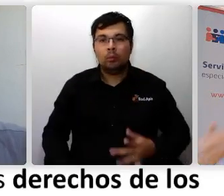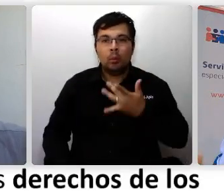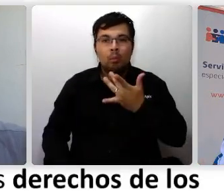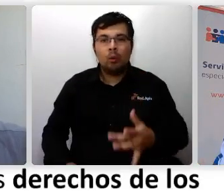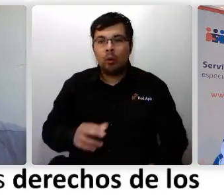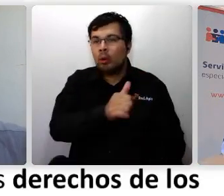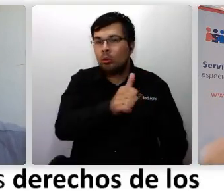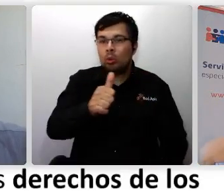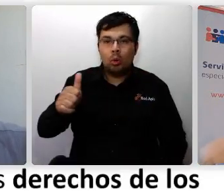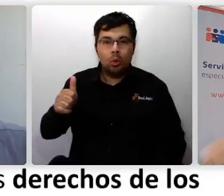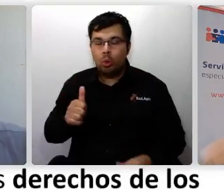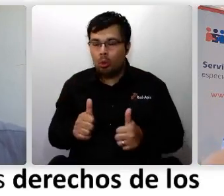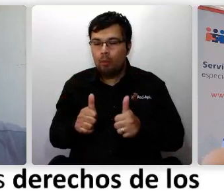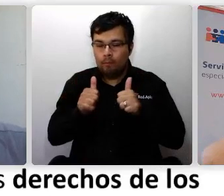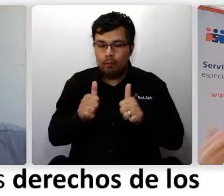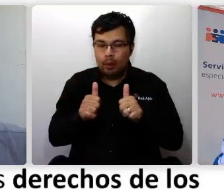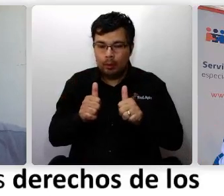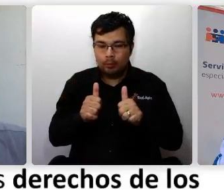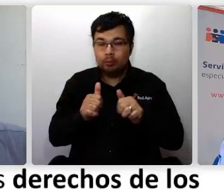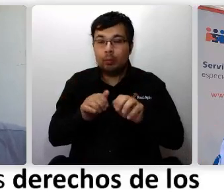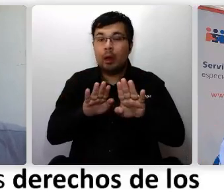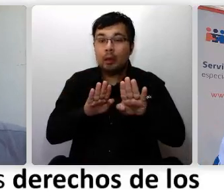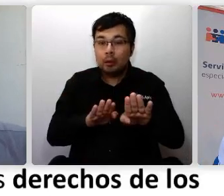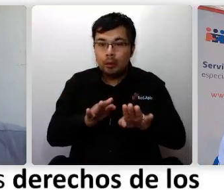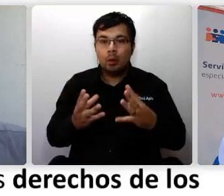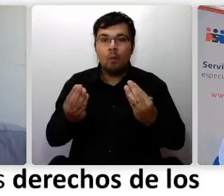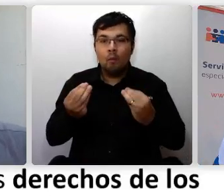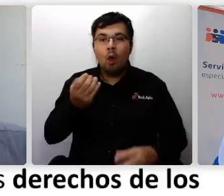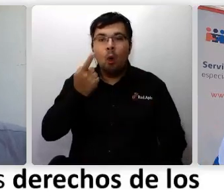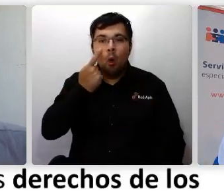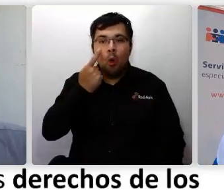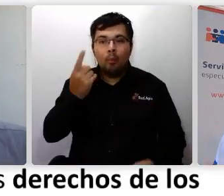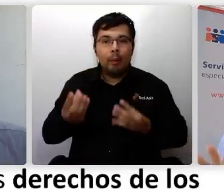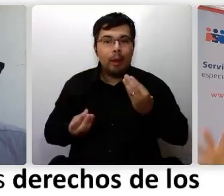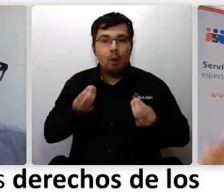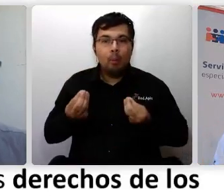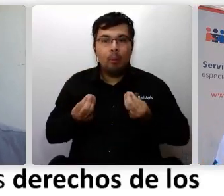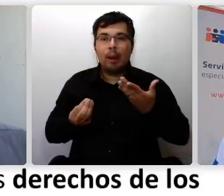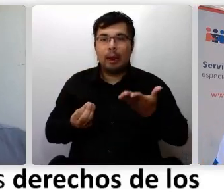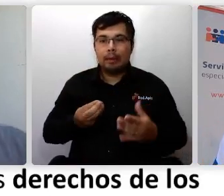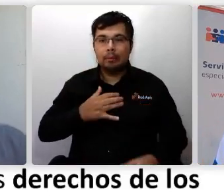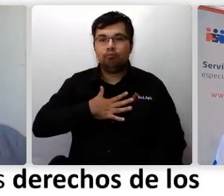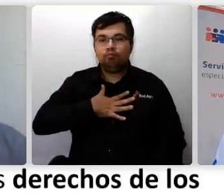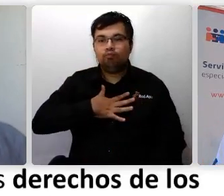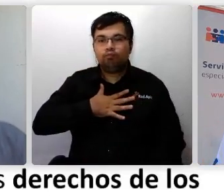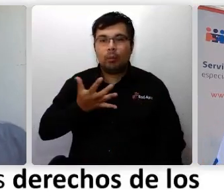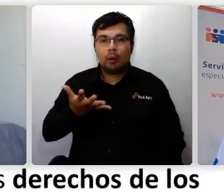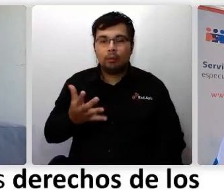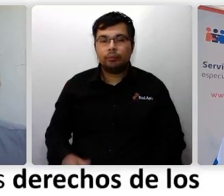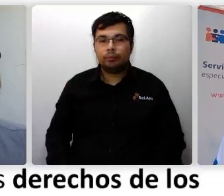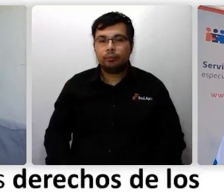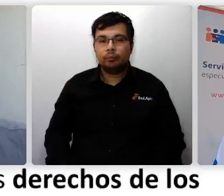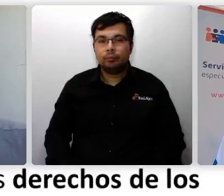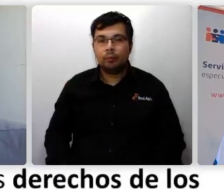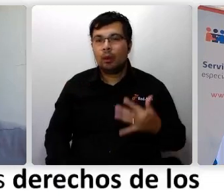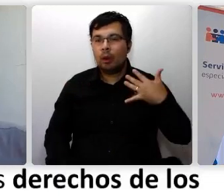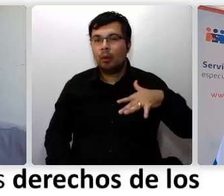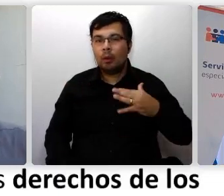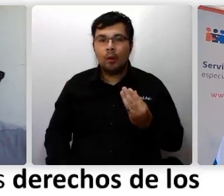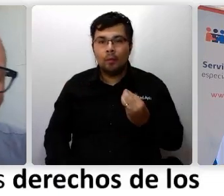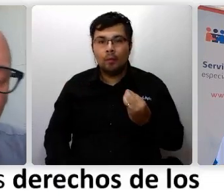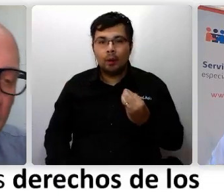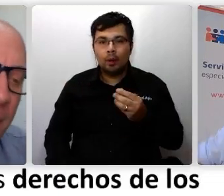bien asesorados, estamos todos con buen conocimiento de lo que pasa. Es el sentido fundamental. Fundamental, Iván. Qué buen